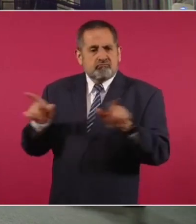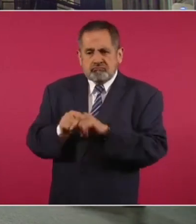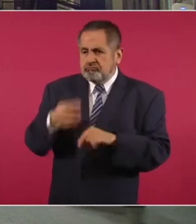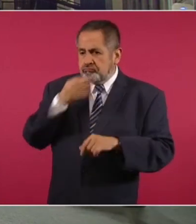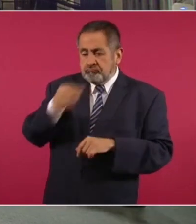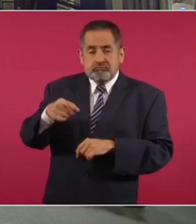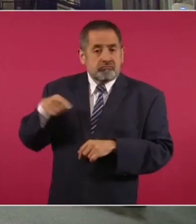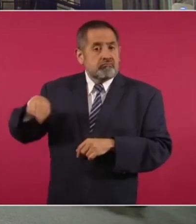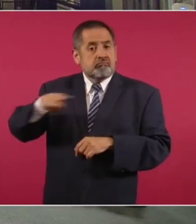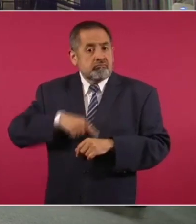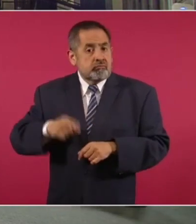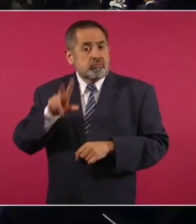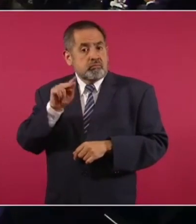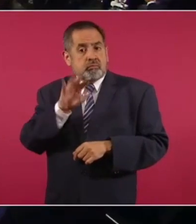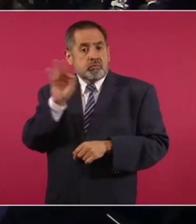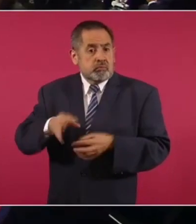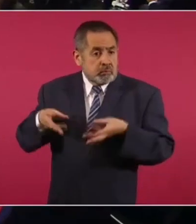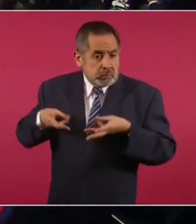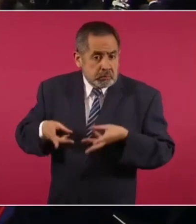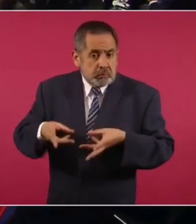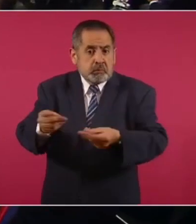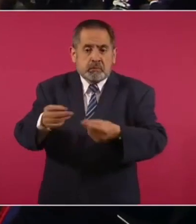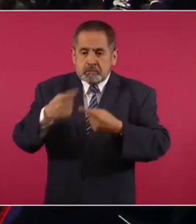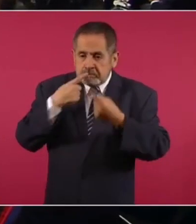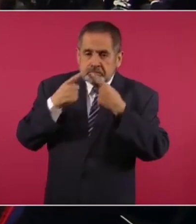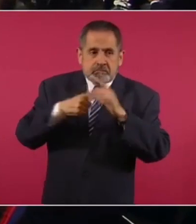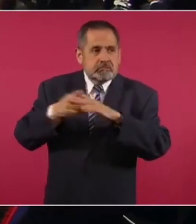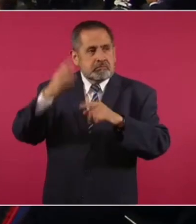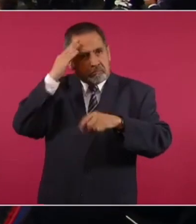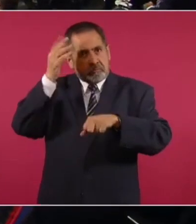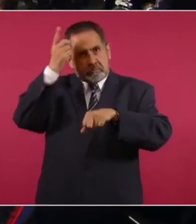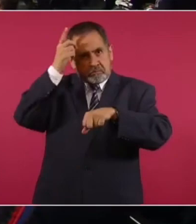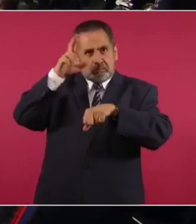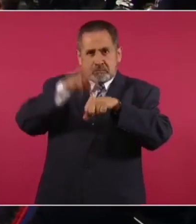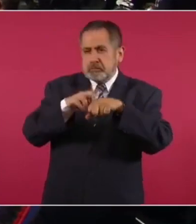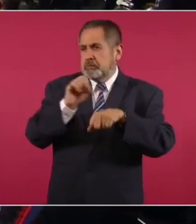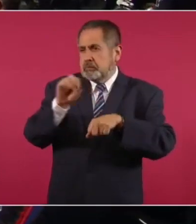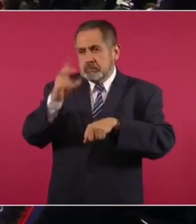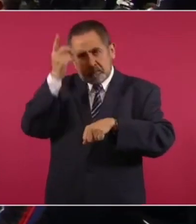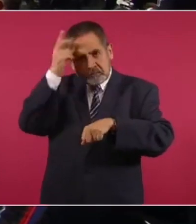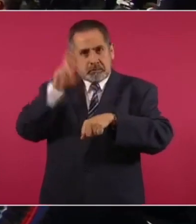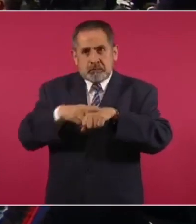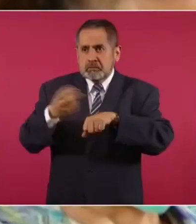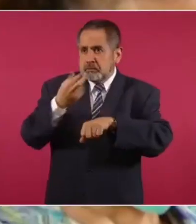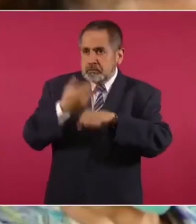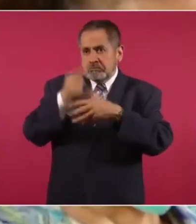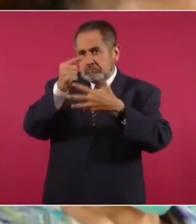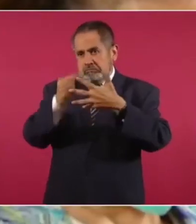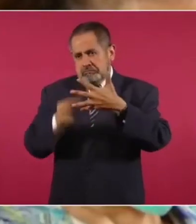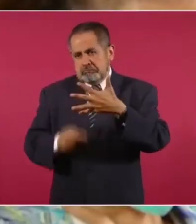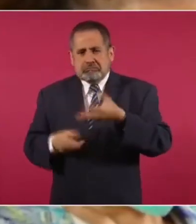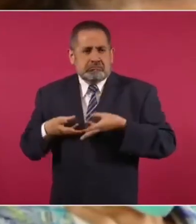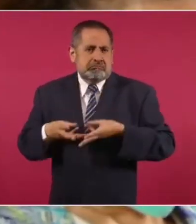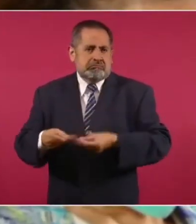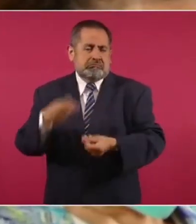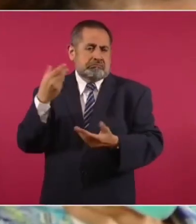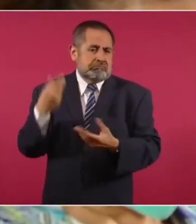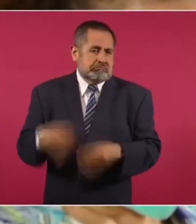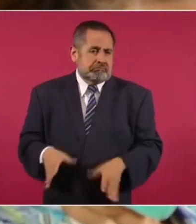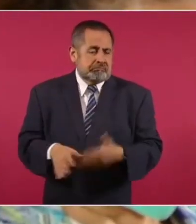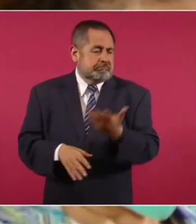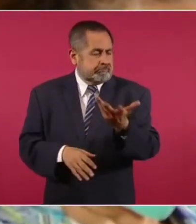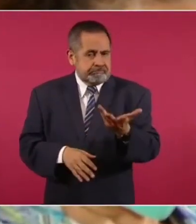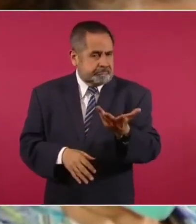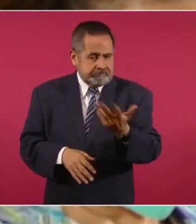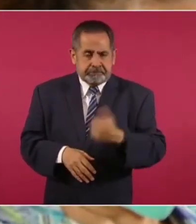del 80% de sus presupuestos en estructura debido a la burocracia administrativa. Por lo pronto,